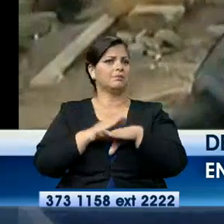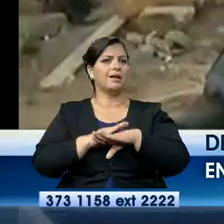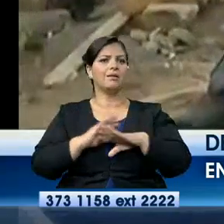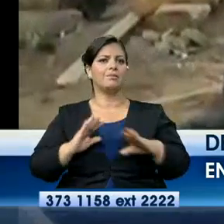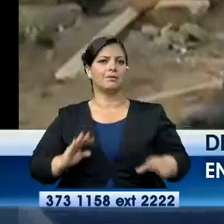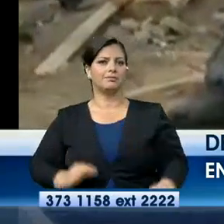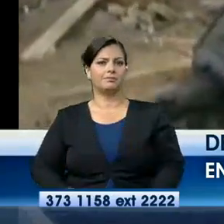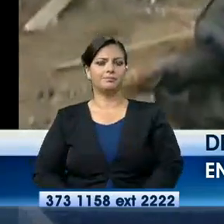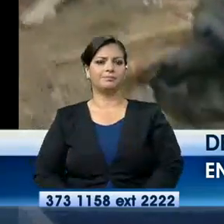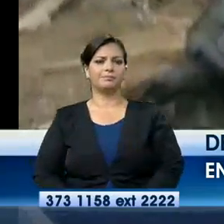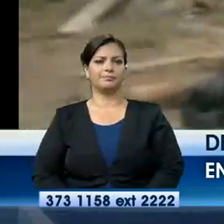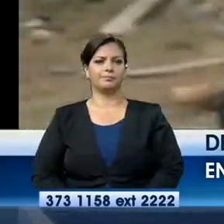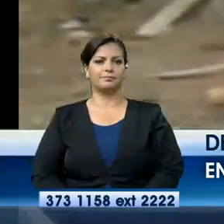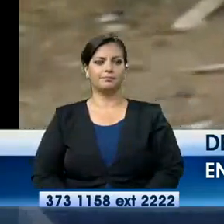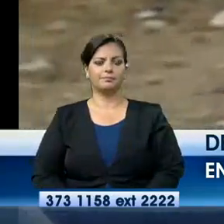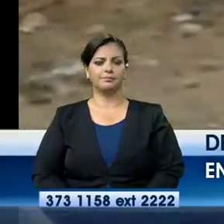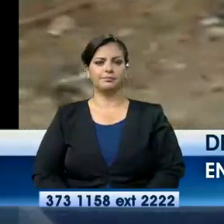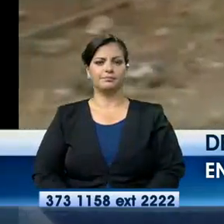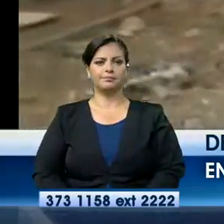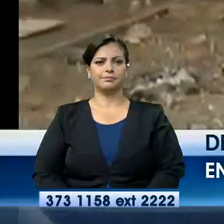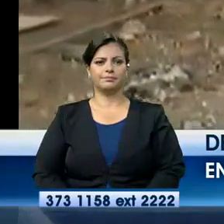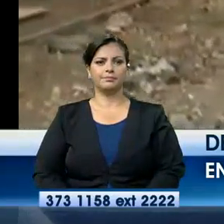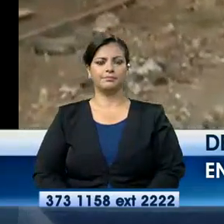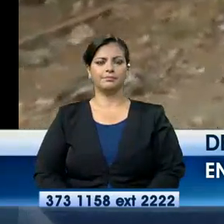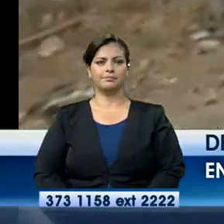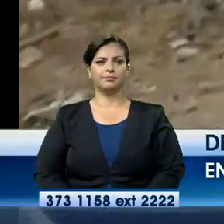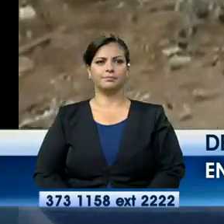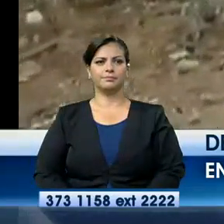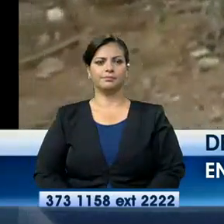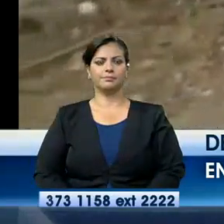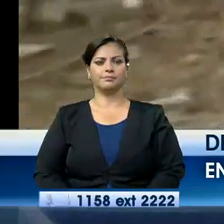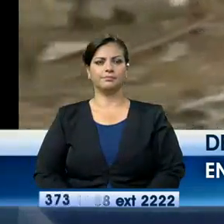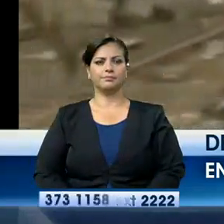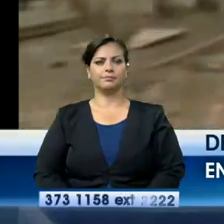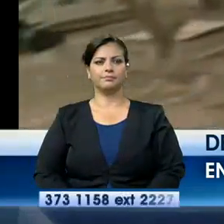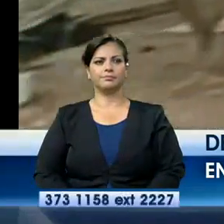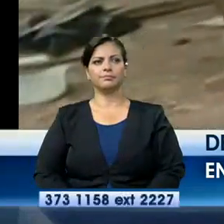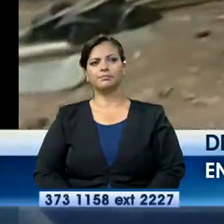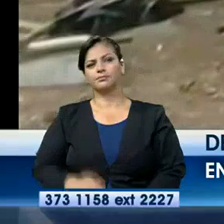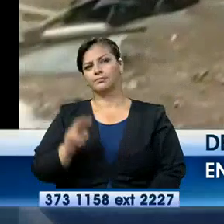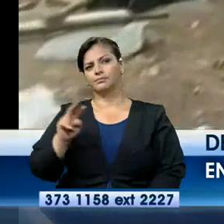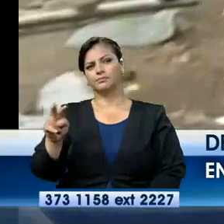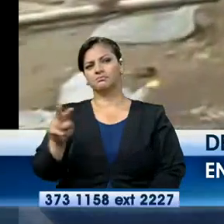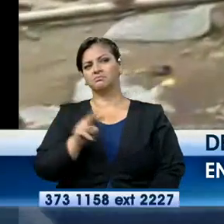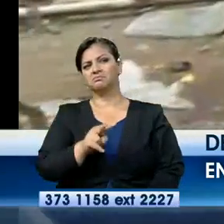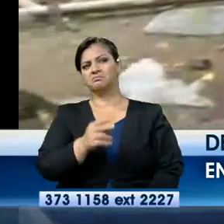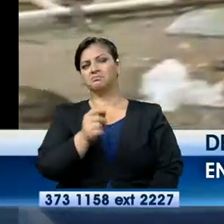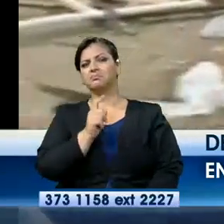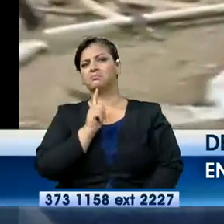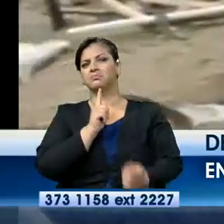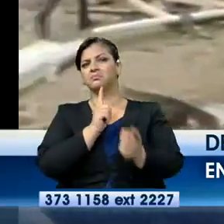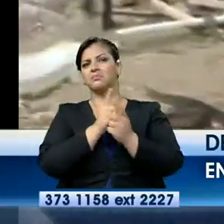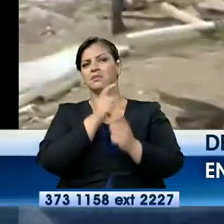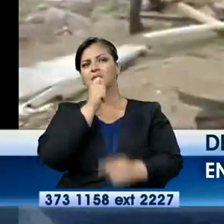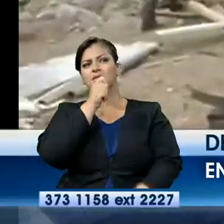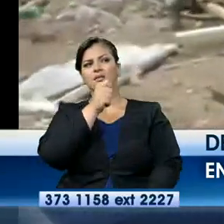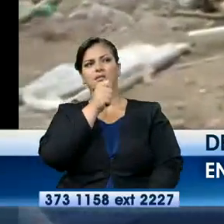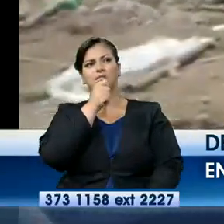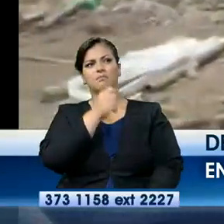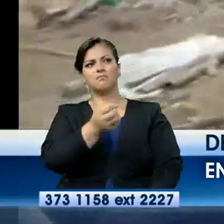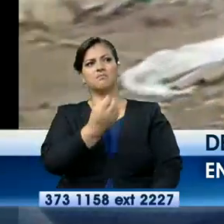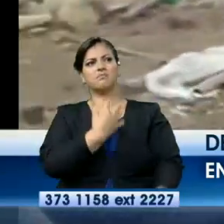con otros de los grupos que se encuentran en este punto. A ver, ¿qué nos pueden manifestar? ¿Qué nos expresan? Si es que ellos también estaban